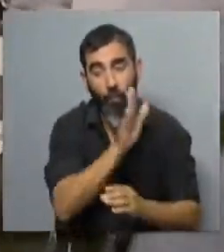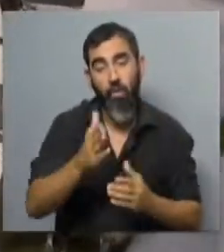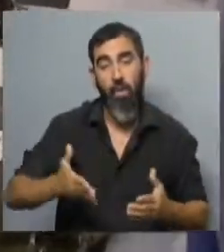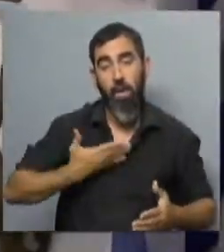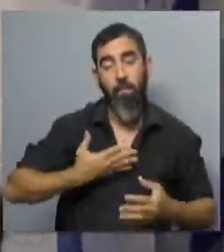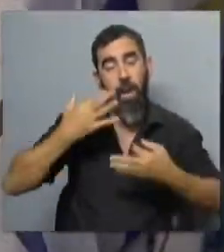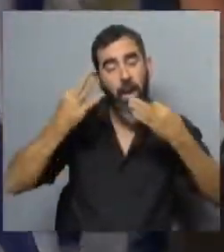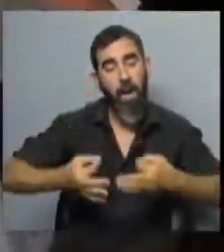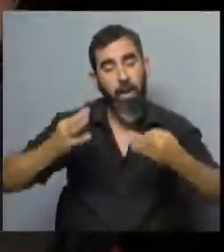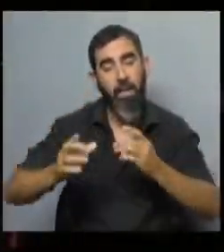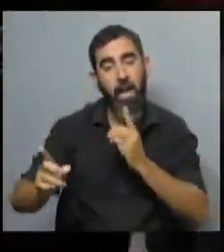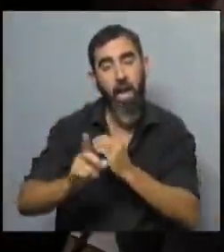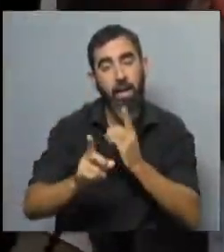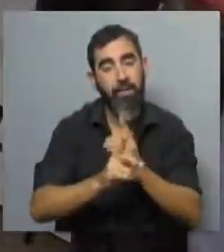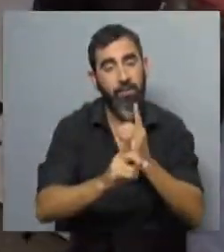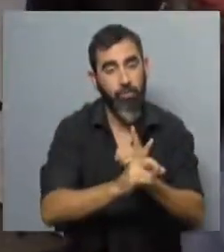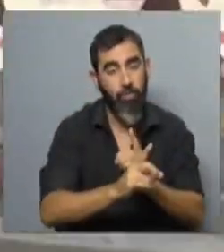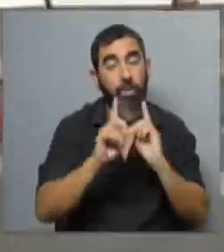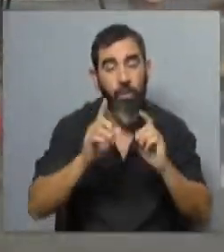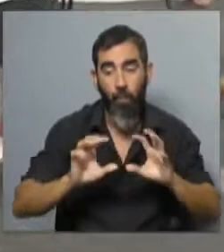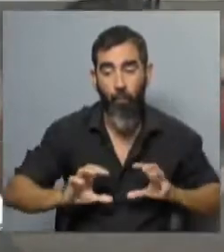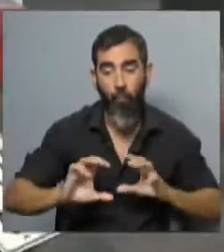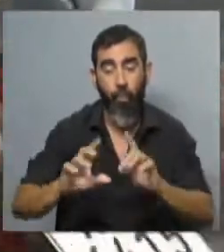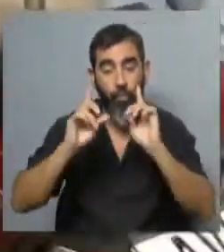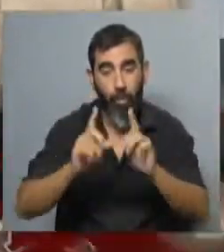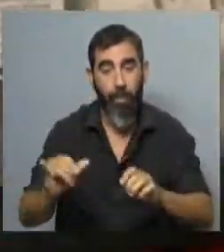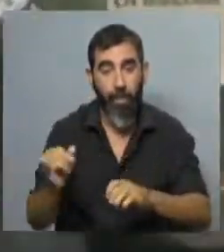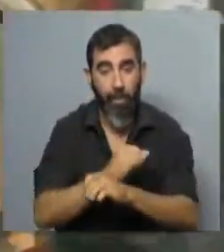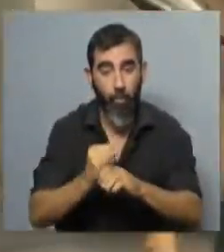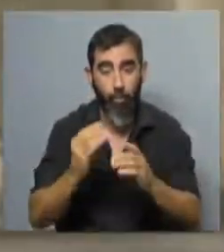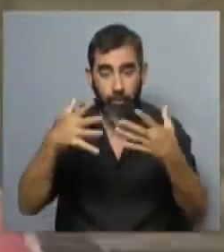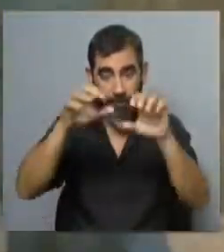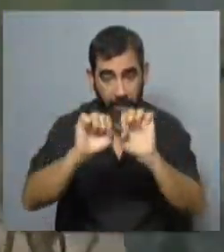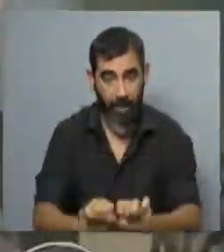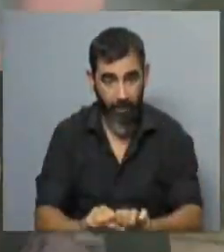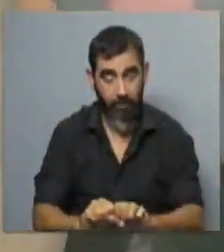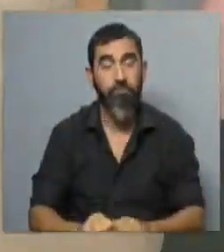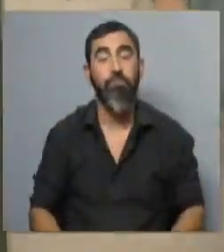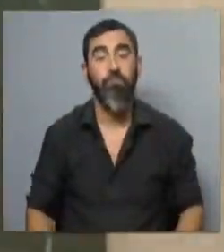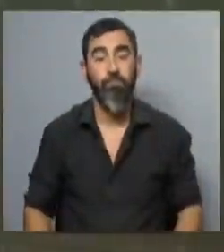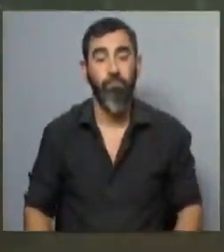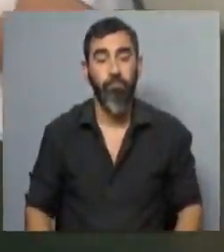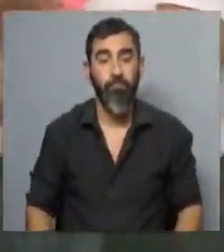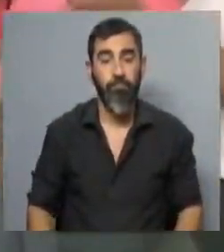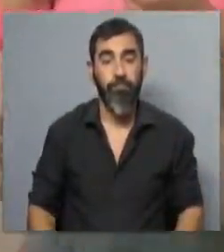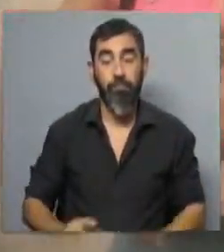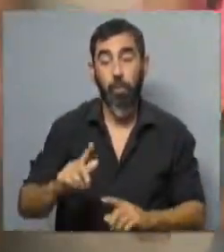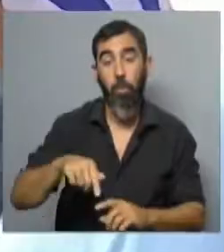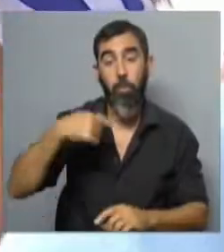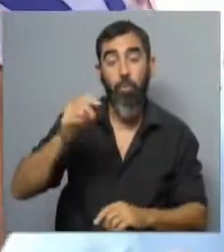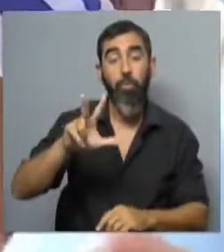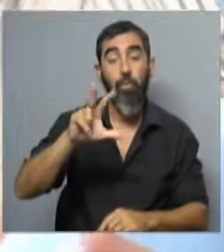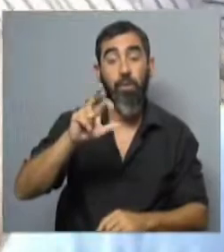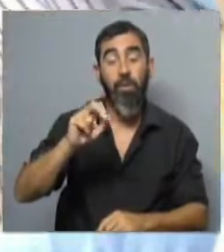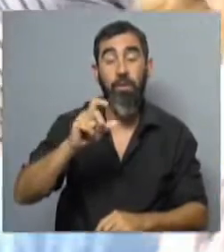reclamar garantías en la atención y los propios funcionarios y funcionarias de la institución clausurada. Hay que tener en cuenta que el próximo